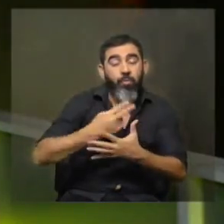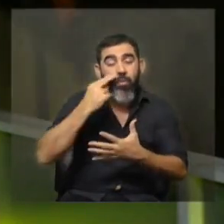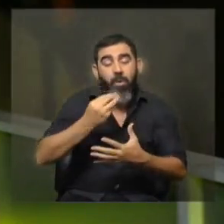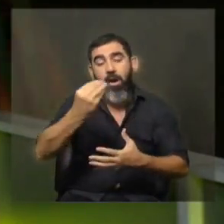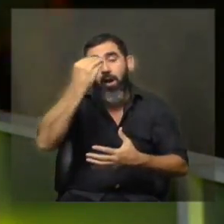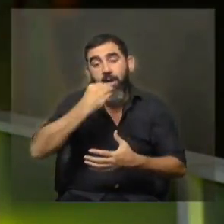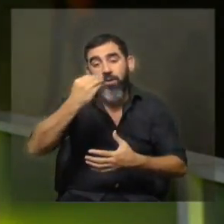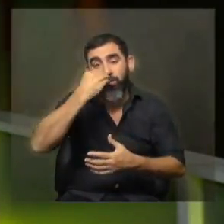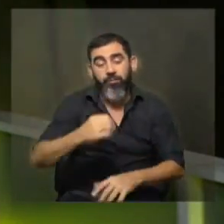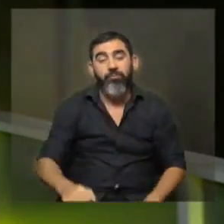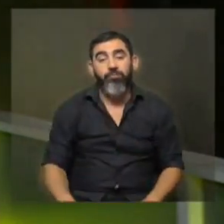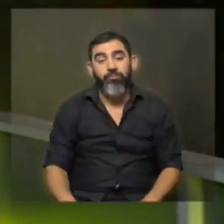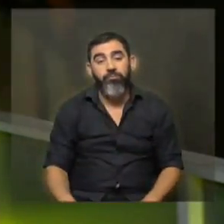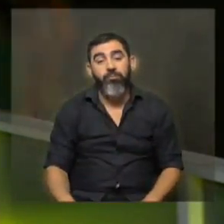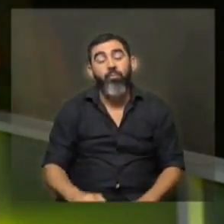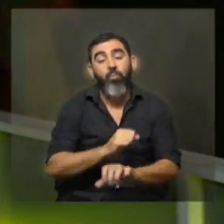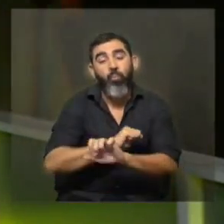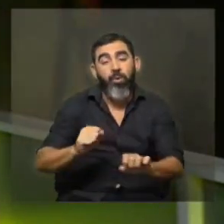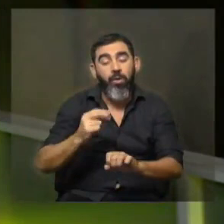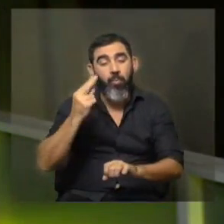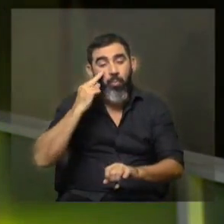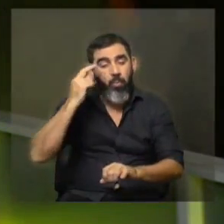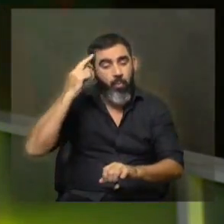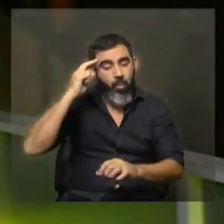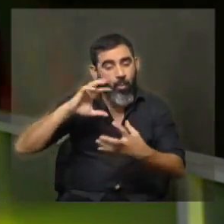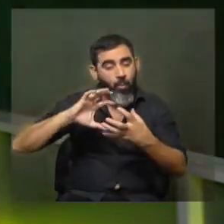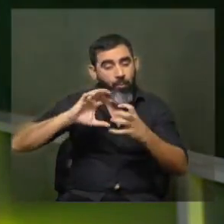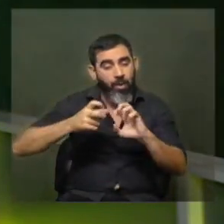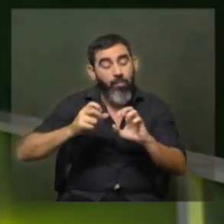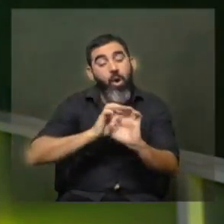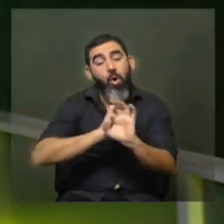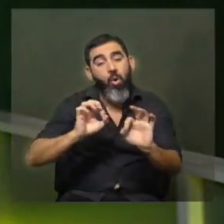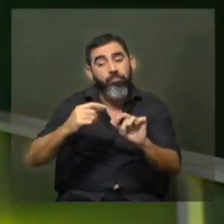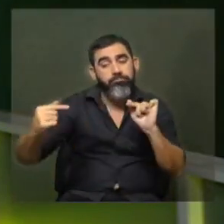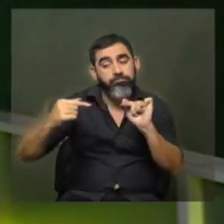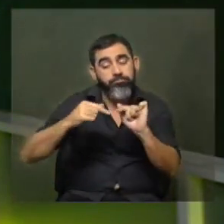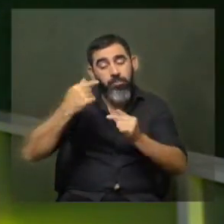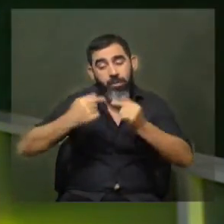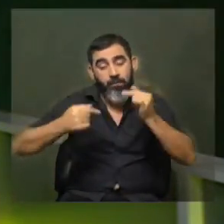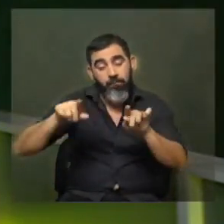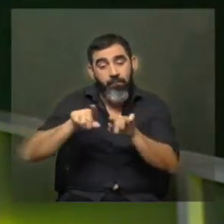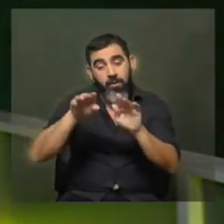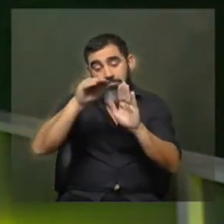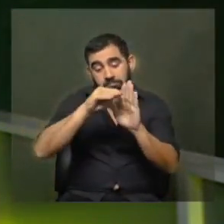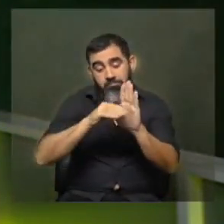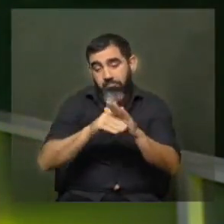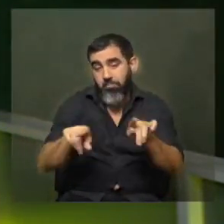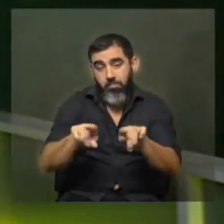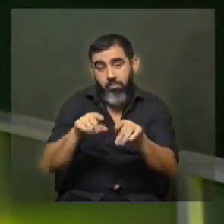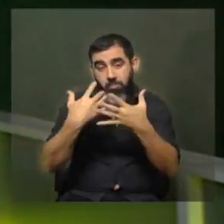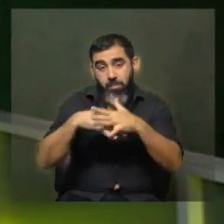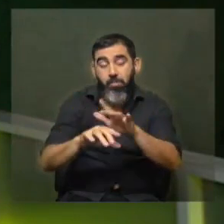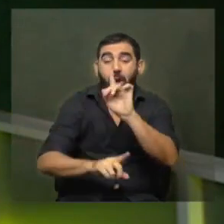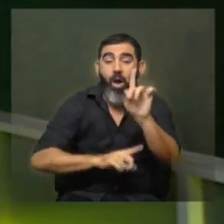digestivas. También pueden ser alteraciones neurológicas o incluso una combinación de las mismas. Esto puede requerir en algún